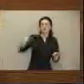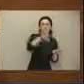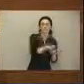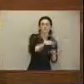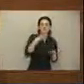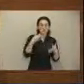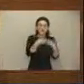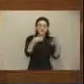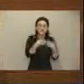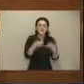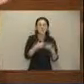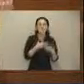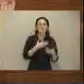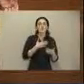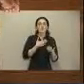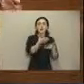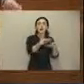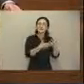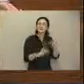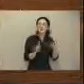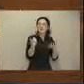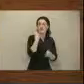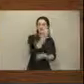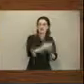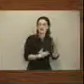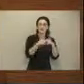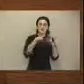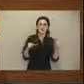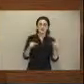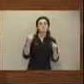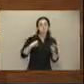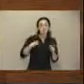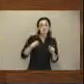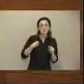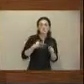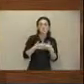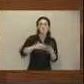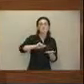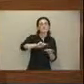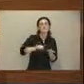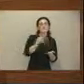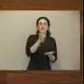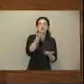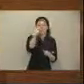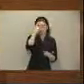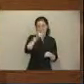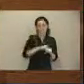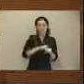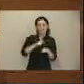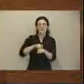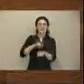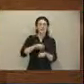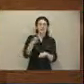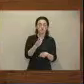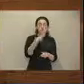Este texto pertenece a un artículo publicado en el día de ayer en la prensa asturiana y que va formado por dos psiquiatras, don José